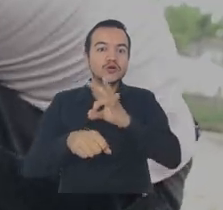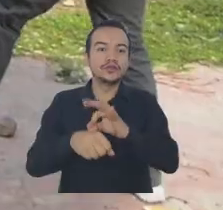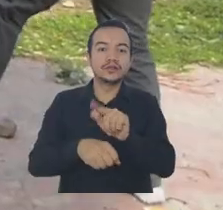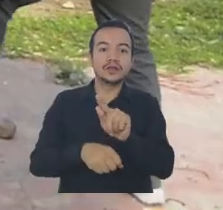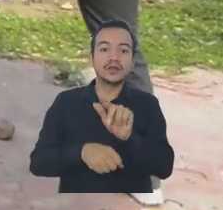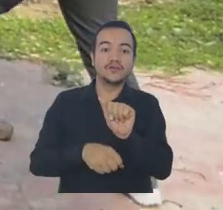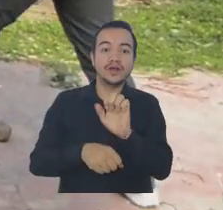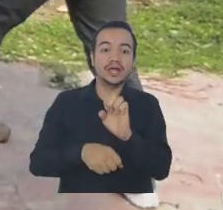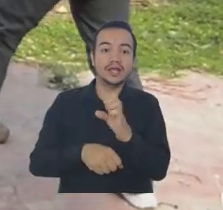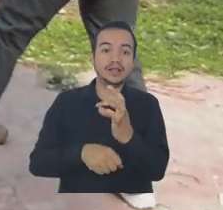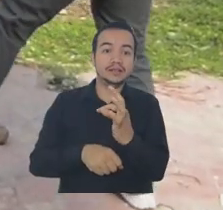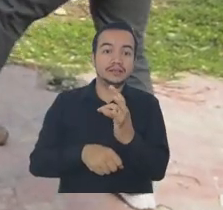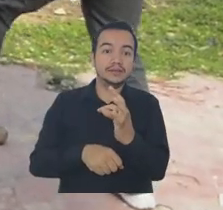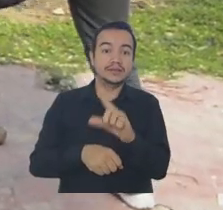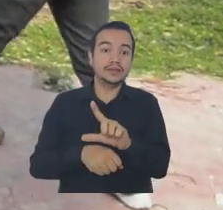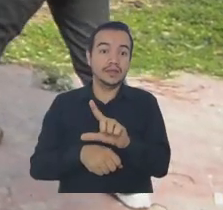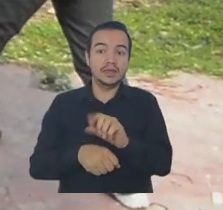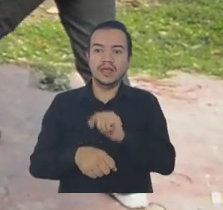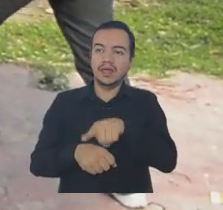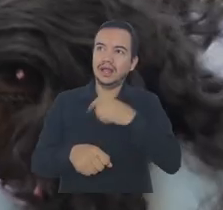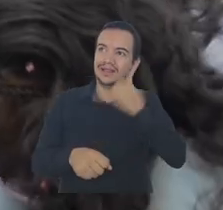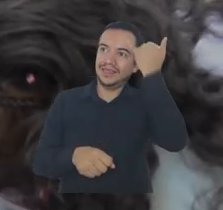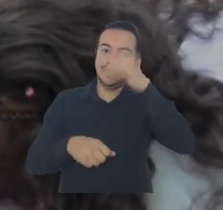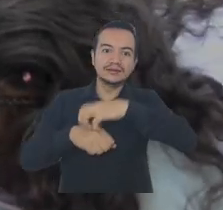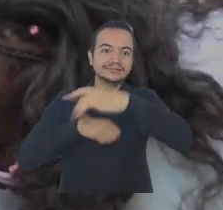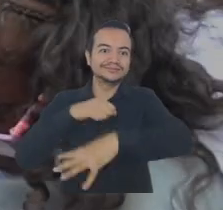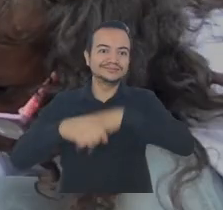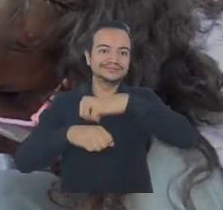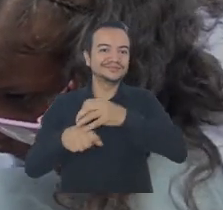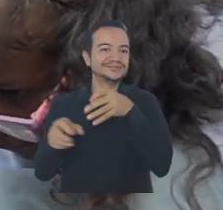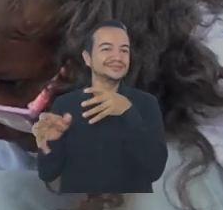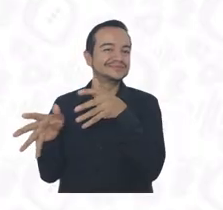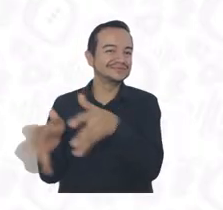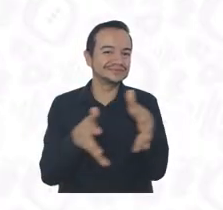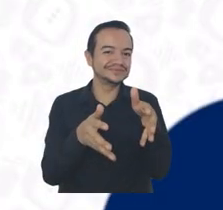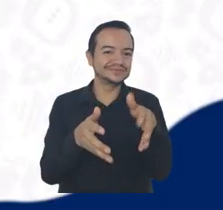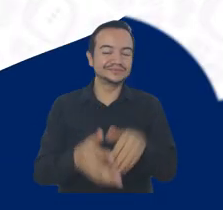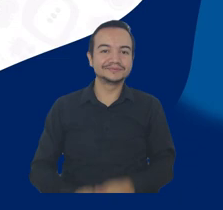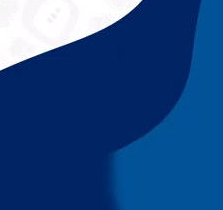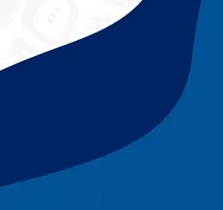para enseñar sobre el aprovechamiento de residuos y los buenos hábitos ecológicos.